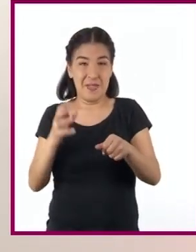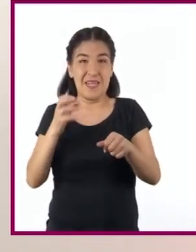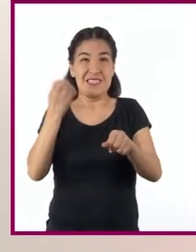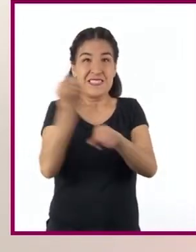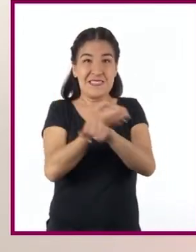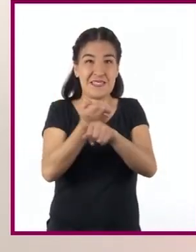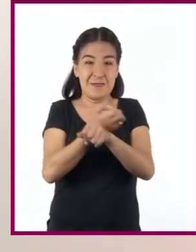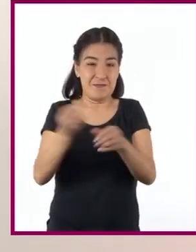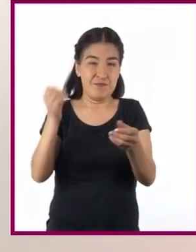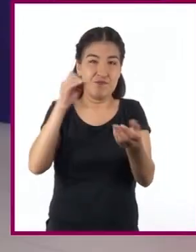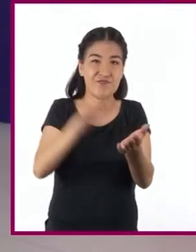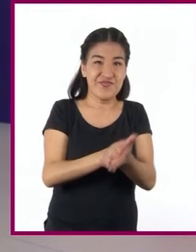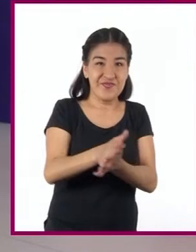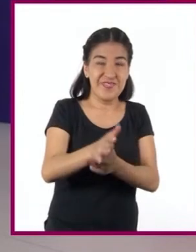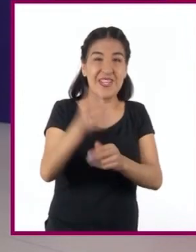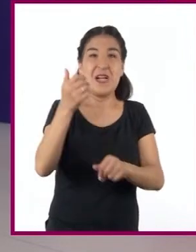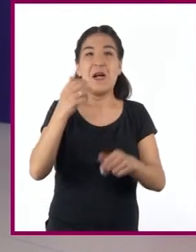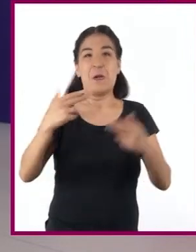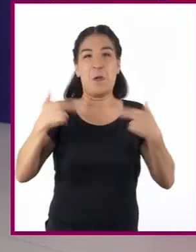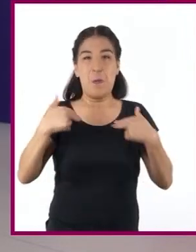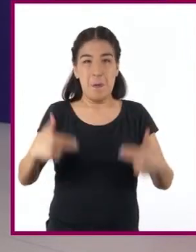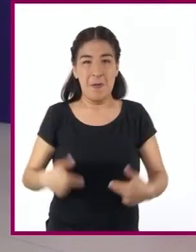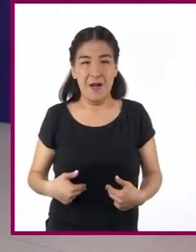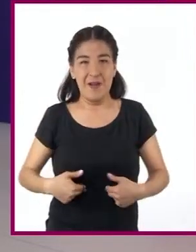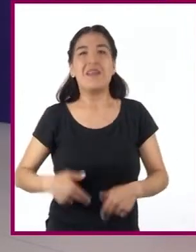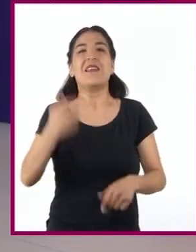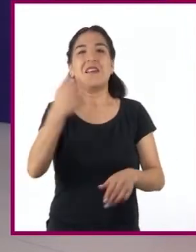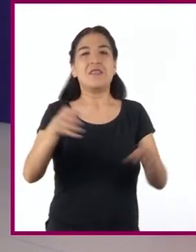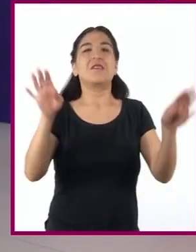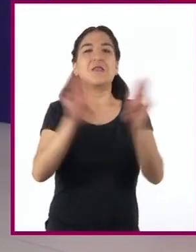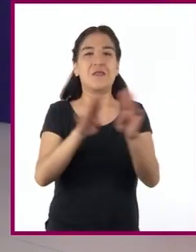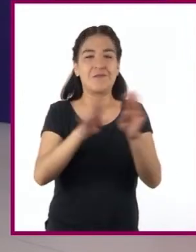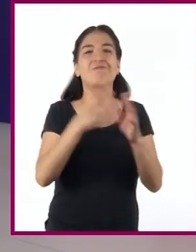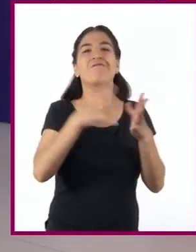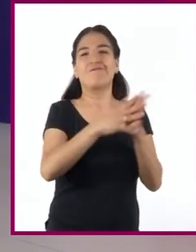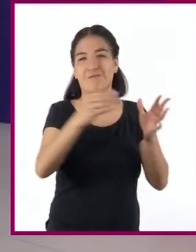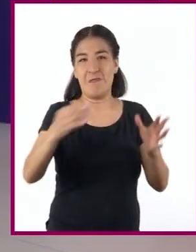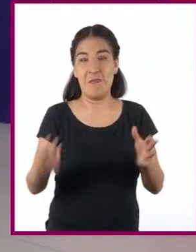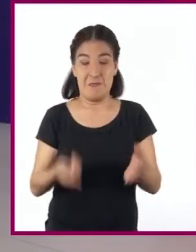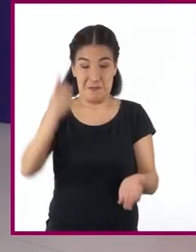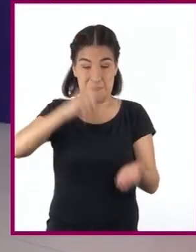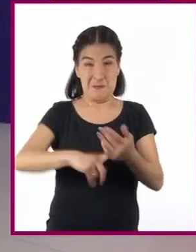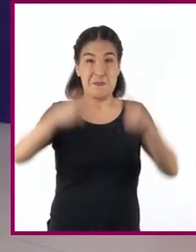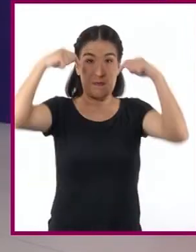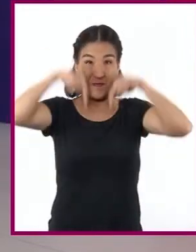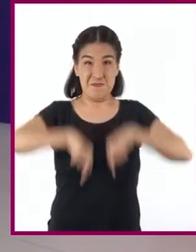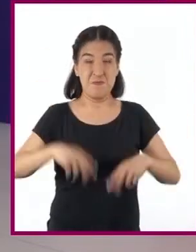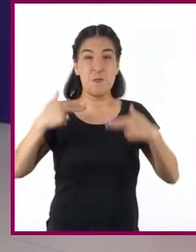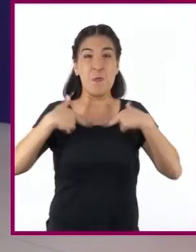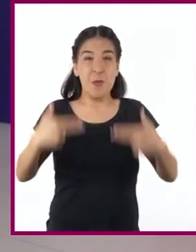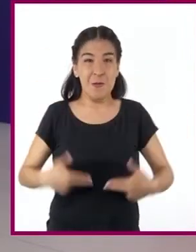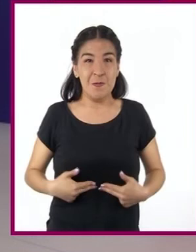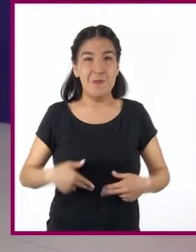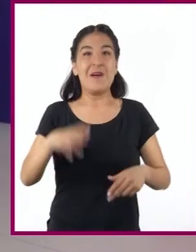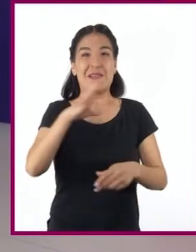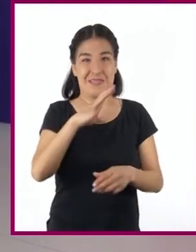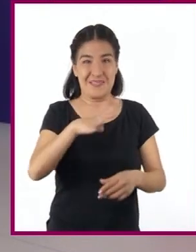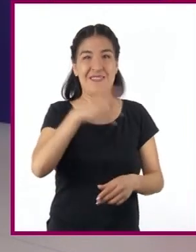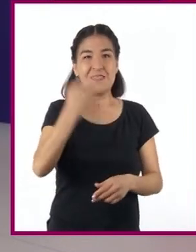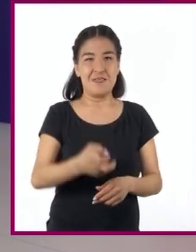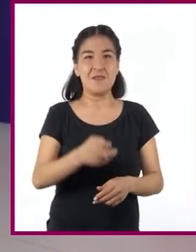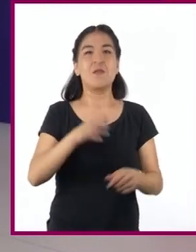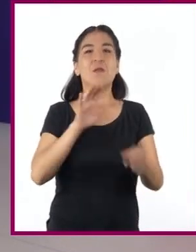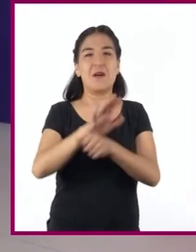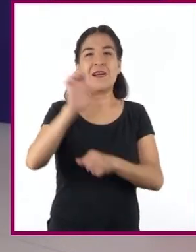reproduce asexualmente. Ya dentro de los humanos, el tipo de reproducción asexual que utiliza es